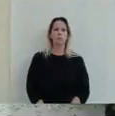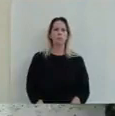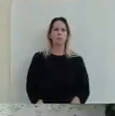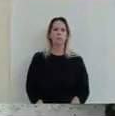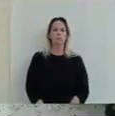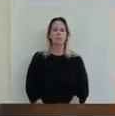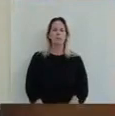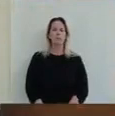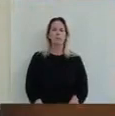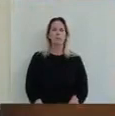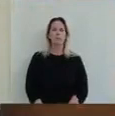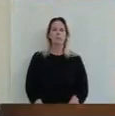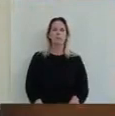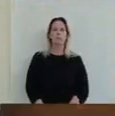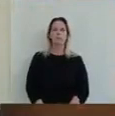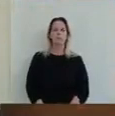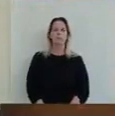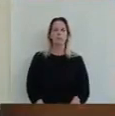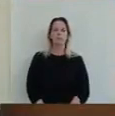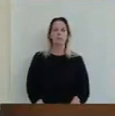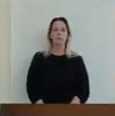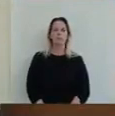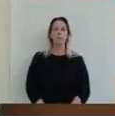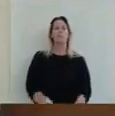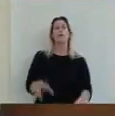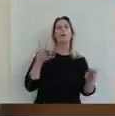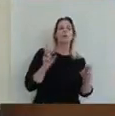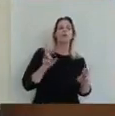Con relación a los centros de salud,